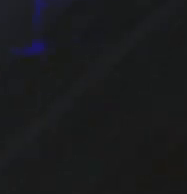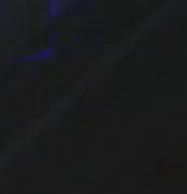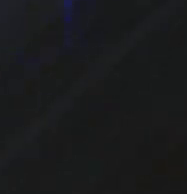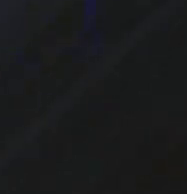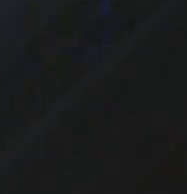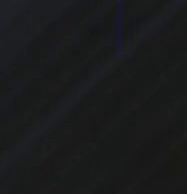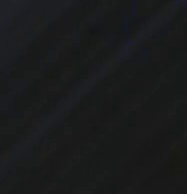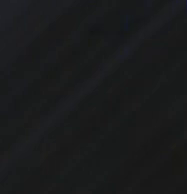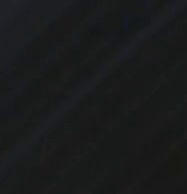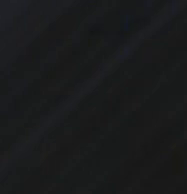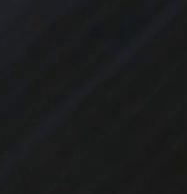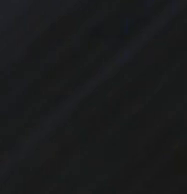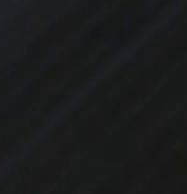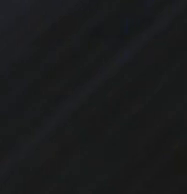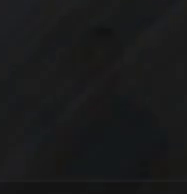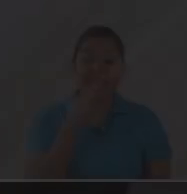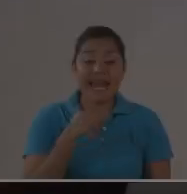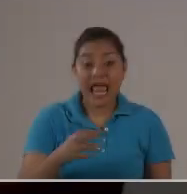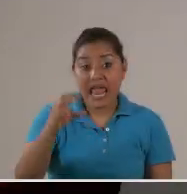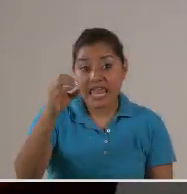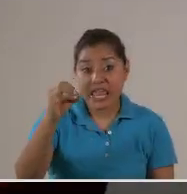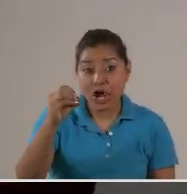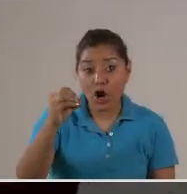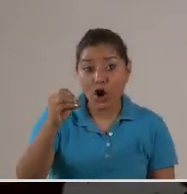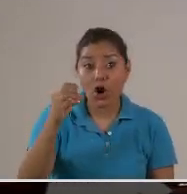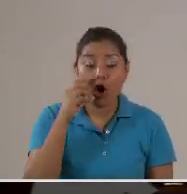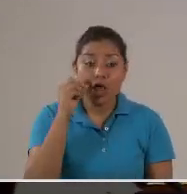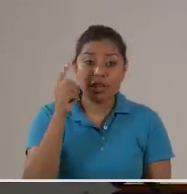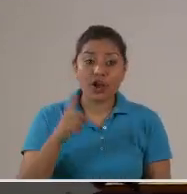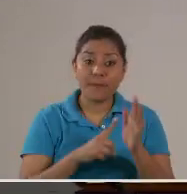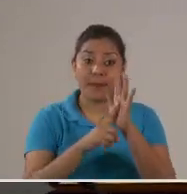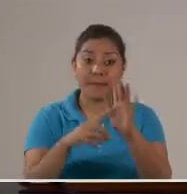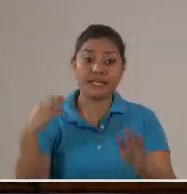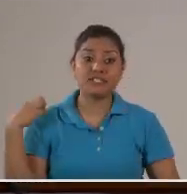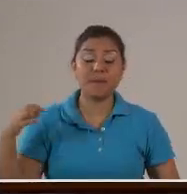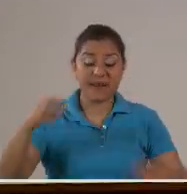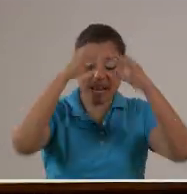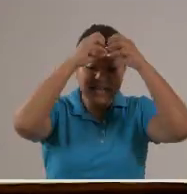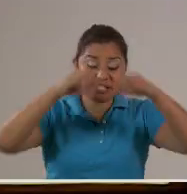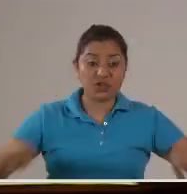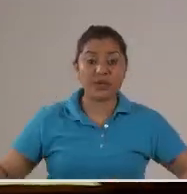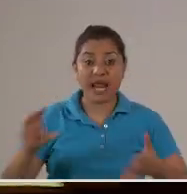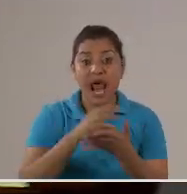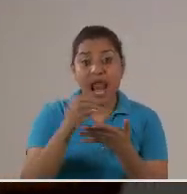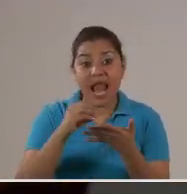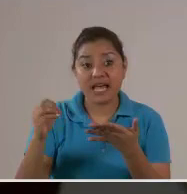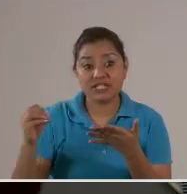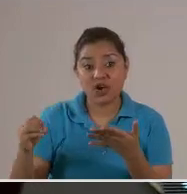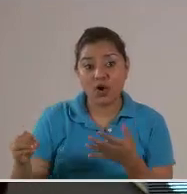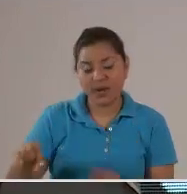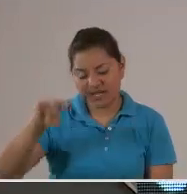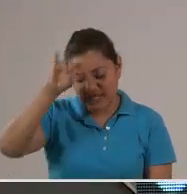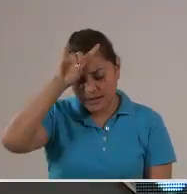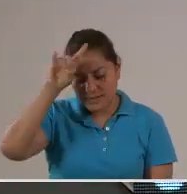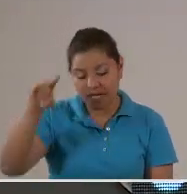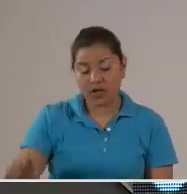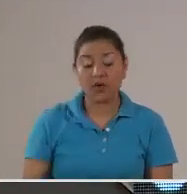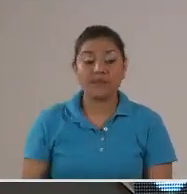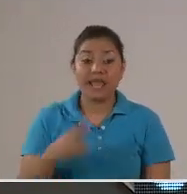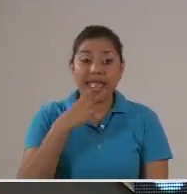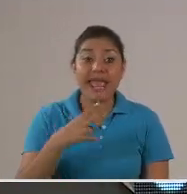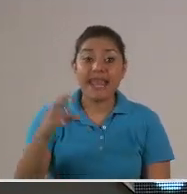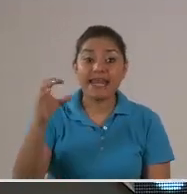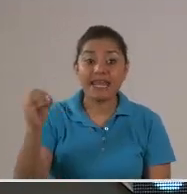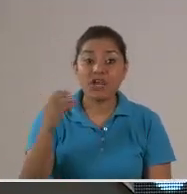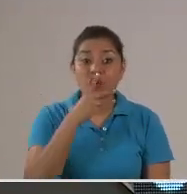hombre para destruir las obras del maligno Amén él viene a robar matar y destruir Pero el